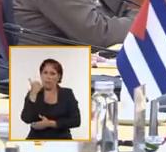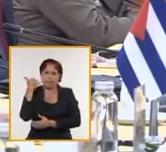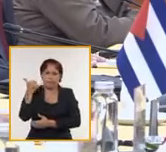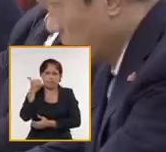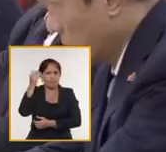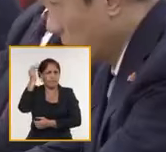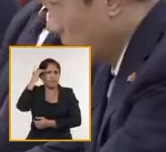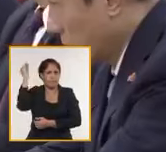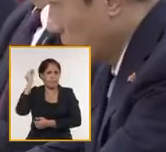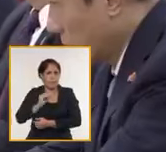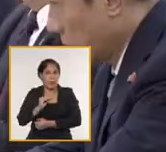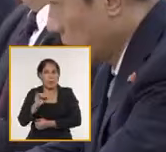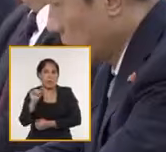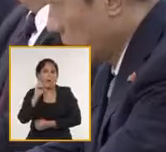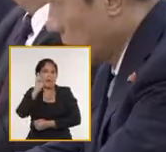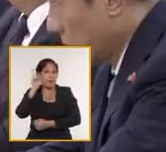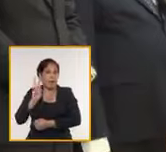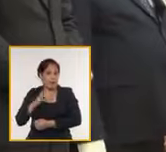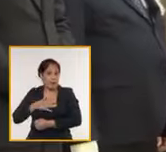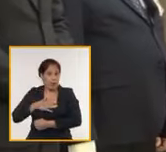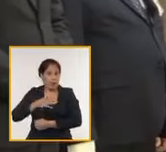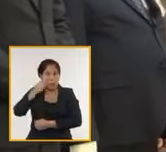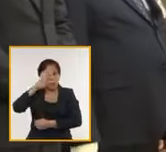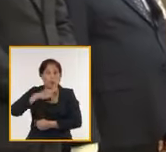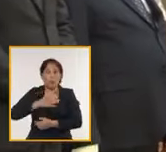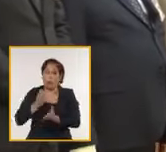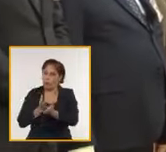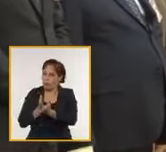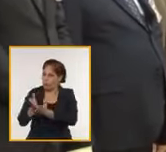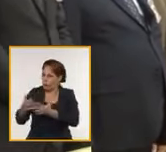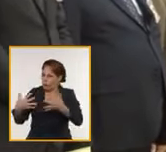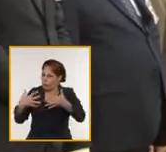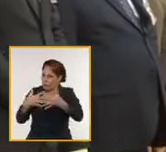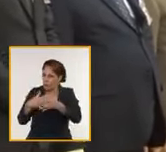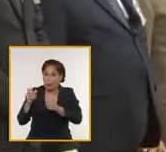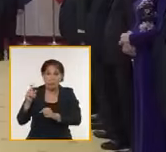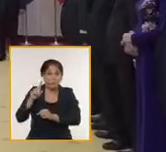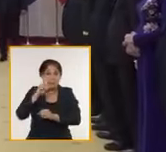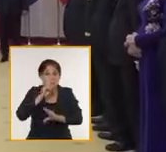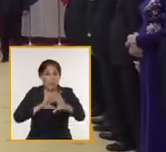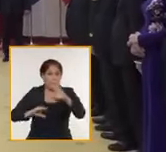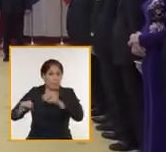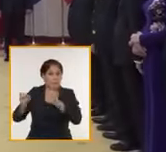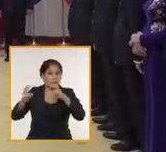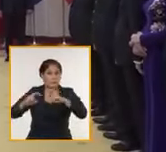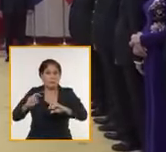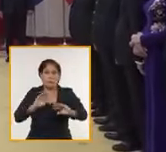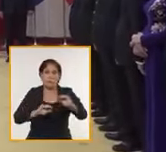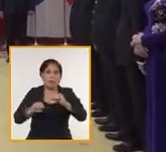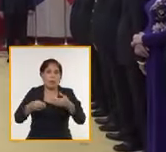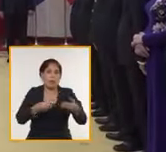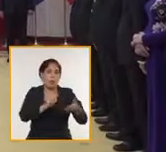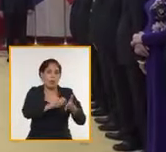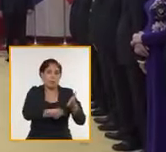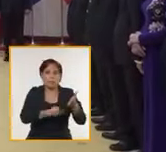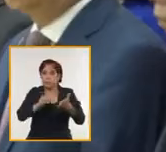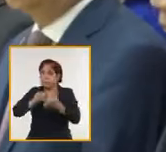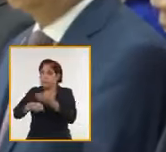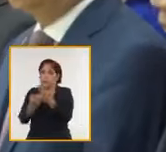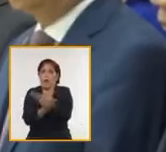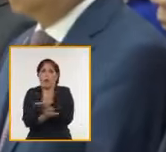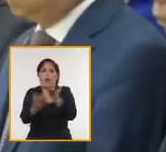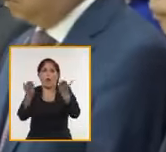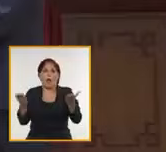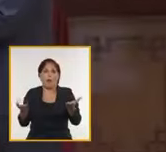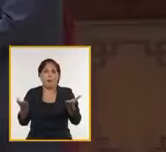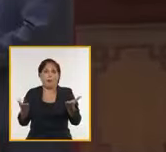de la actual dirección de nuestro país. Al concluir las conversaciones, Cuba y Vietnam intercambiaron documentos de acuerdos bilaterales